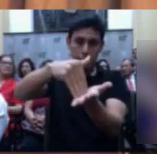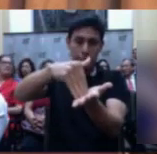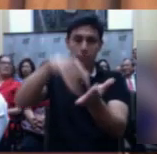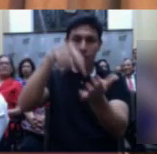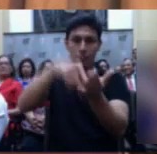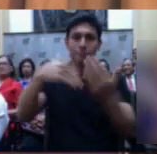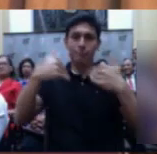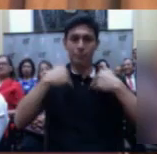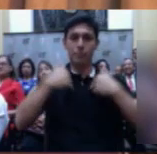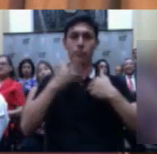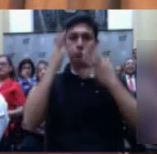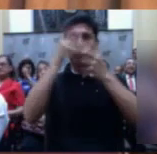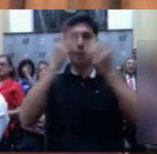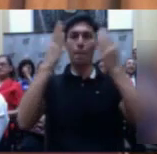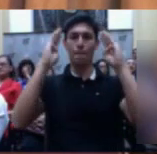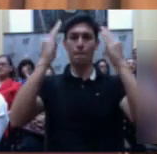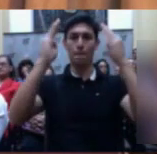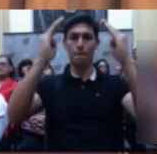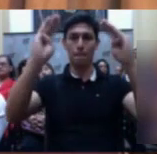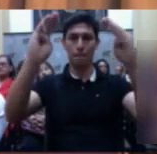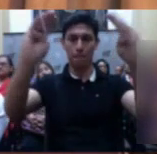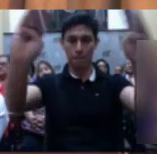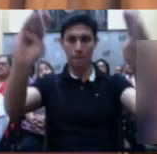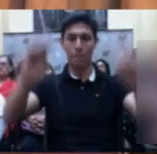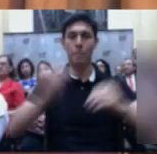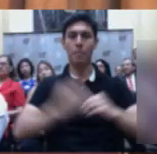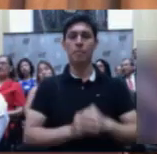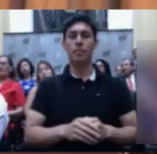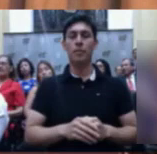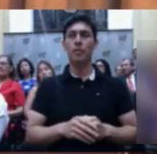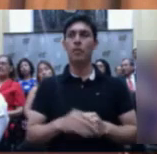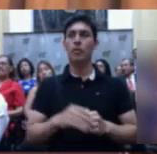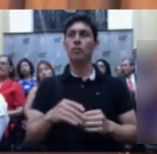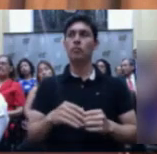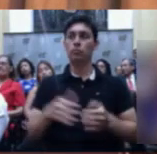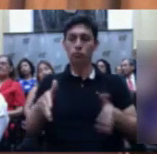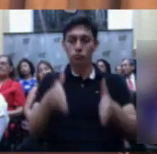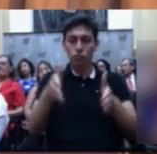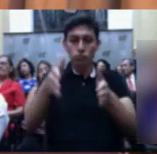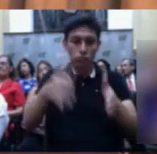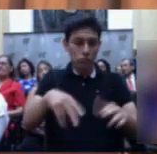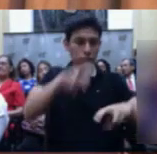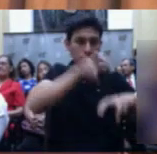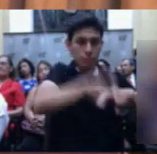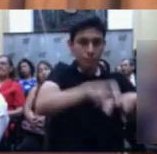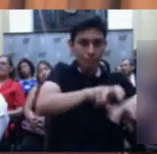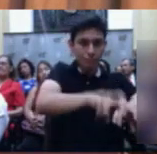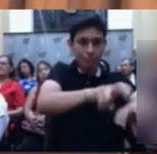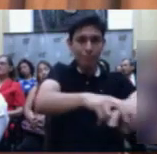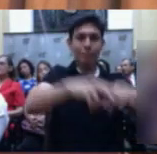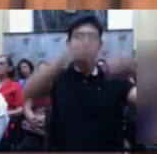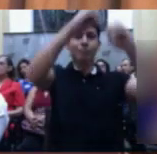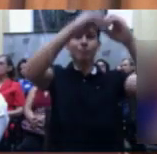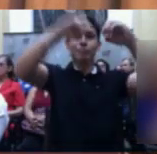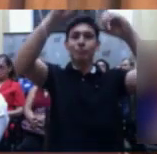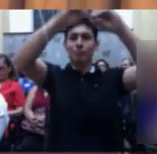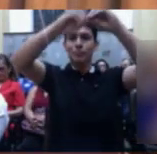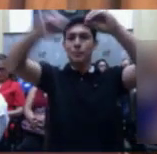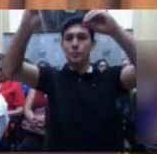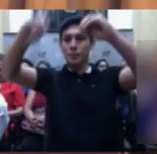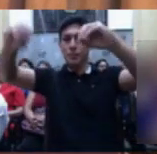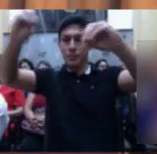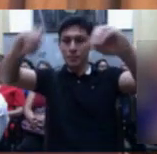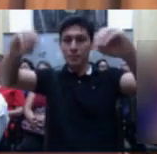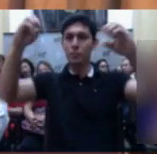nuevo bulevar, con mejor mobiliario urbano, con bancas, bolardos, luminarias, más área